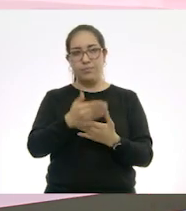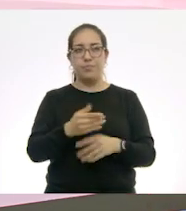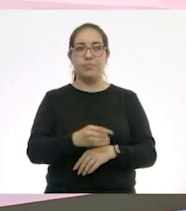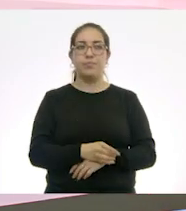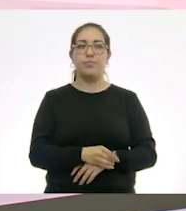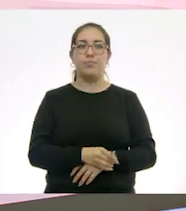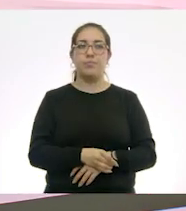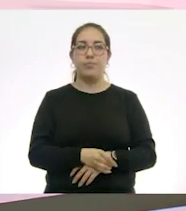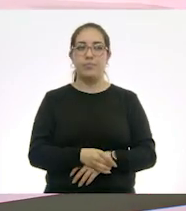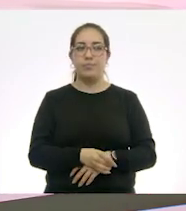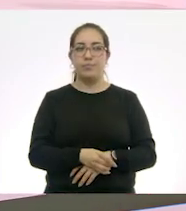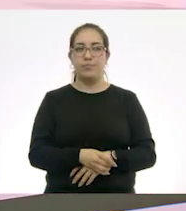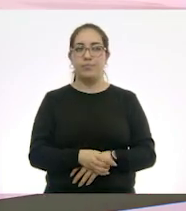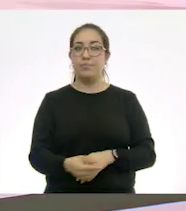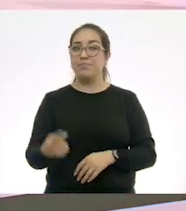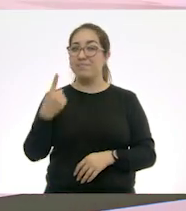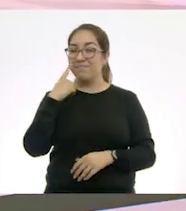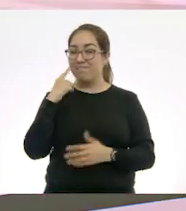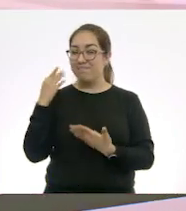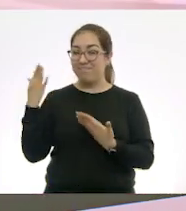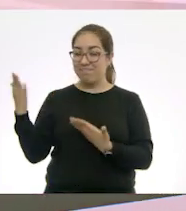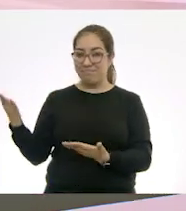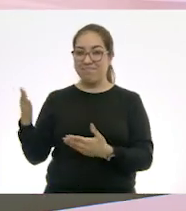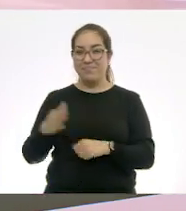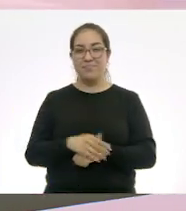Miren, el tríptico.